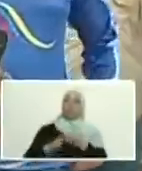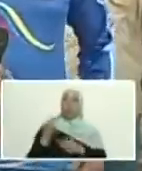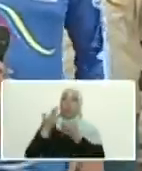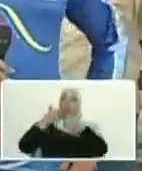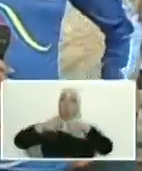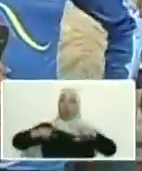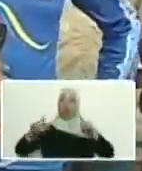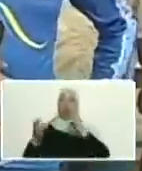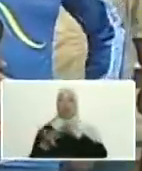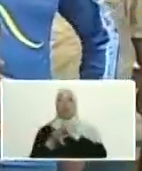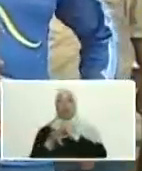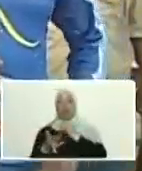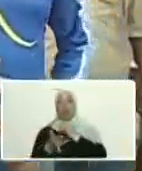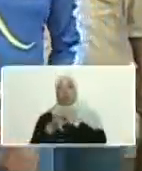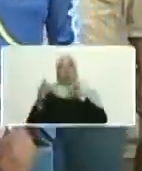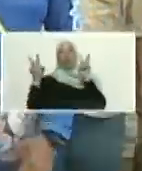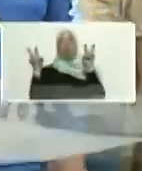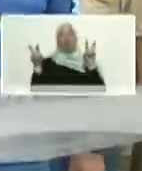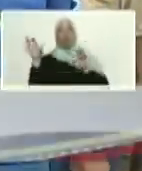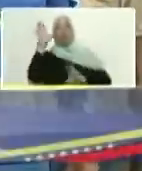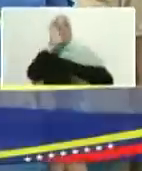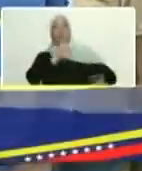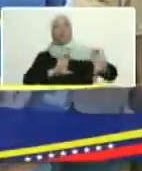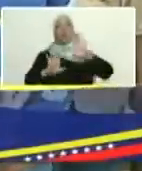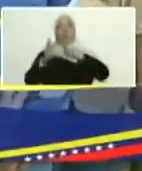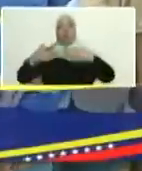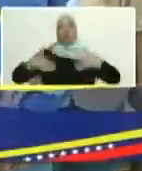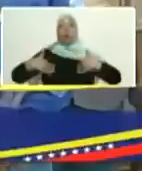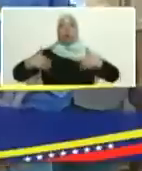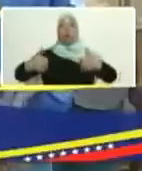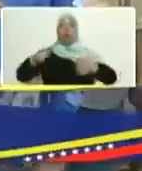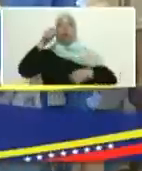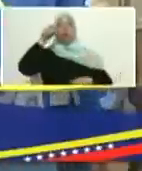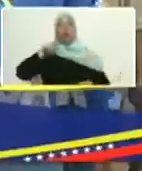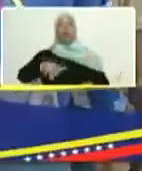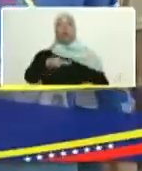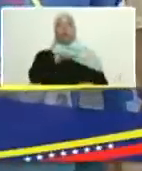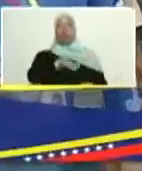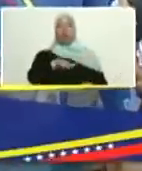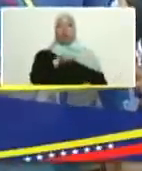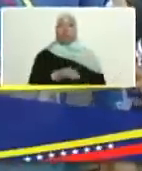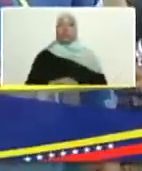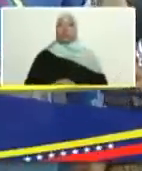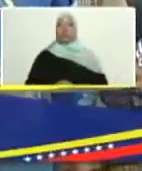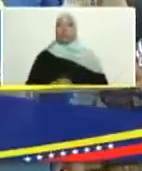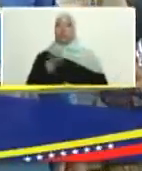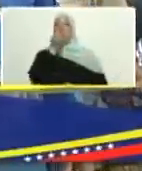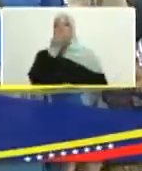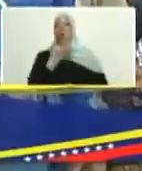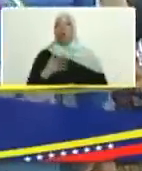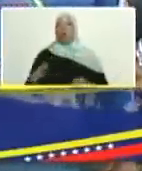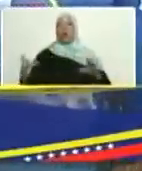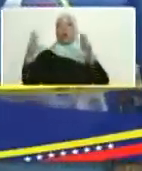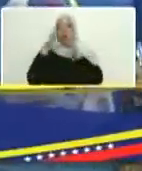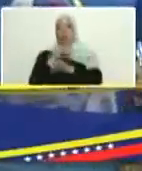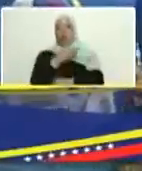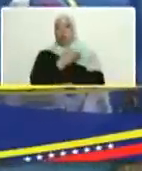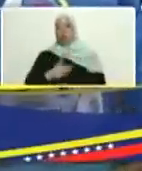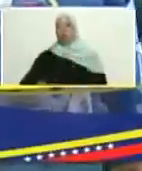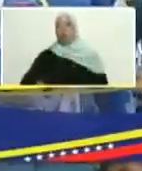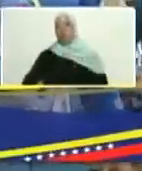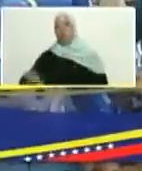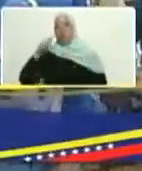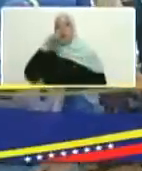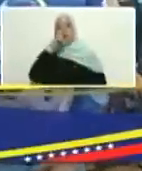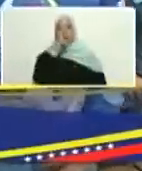soberanía tecnológica y la innovación para la salud de nuestro pueblo, presidente. Adelante, hermano. Buenas noches, camarada presidente